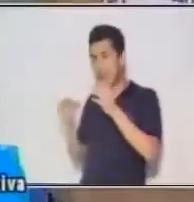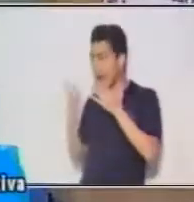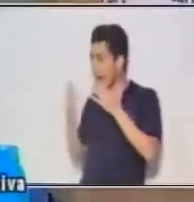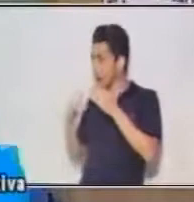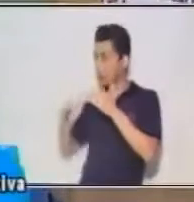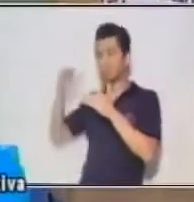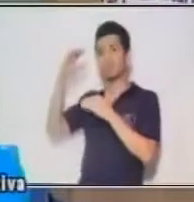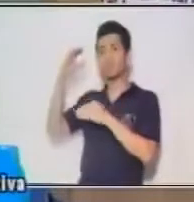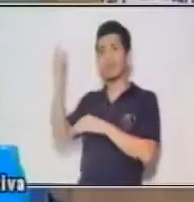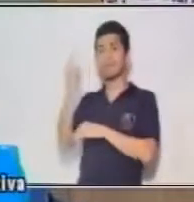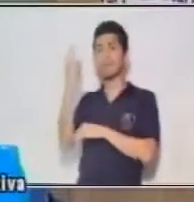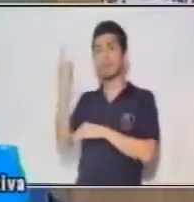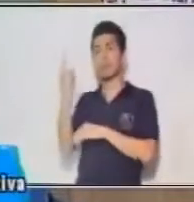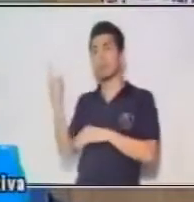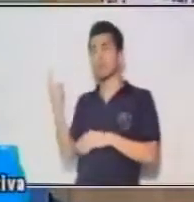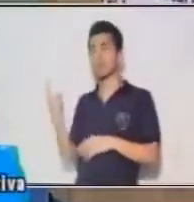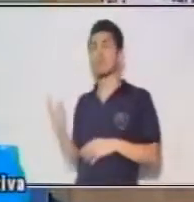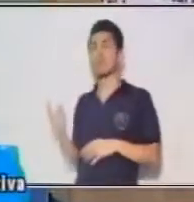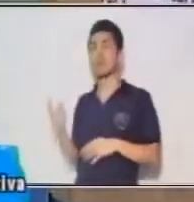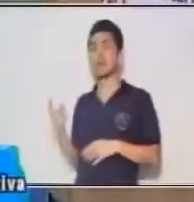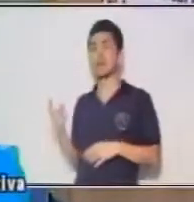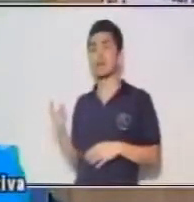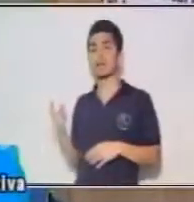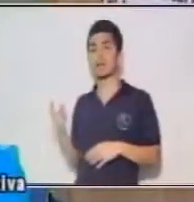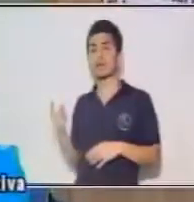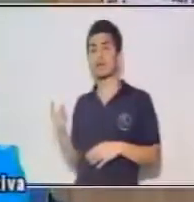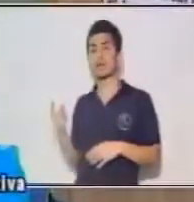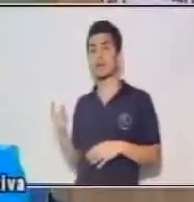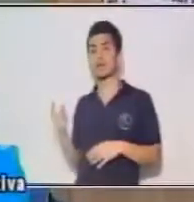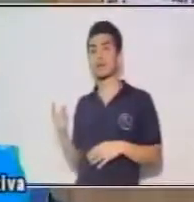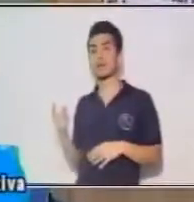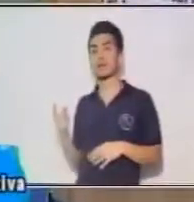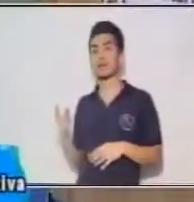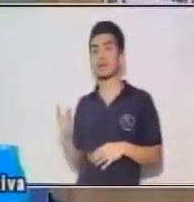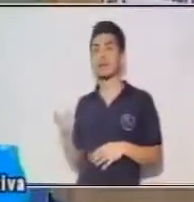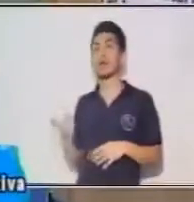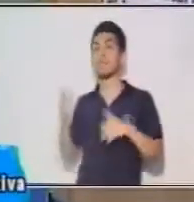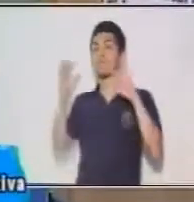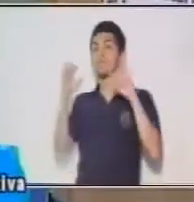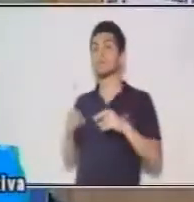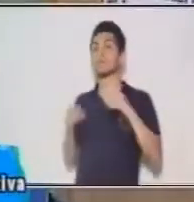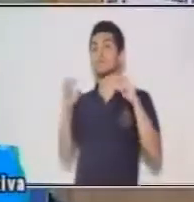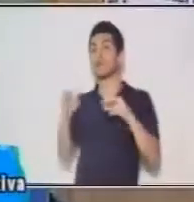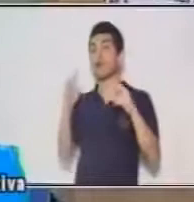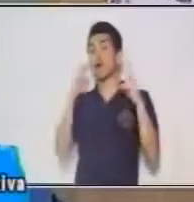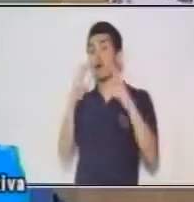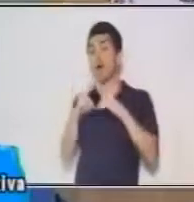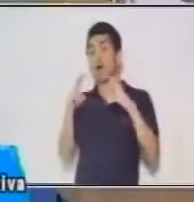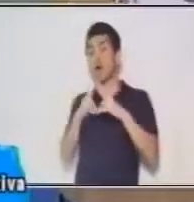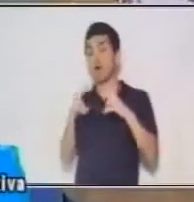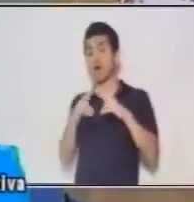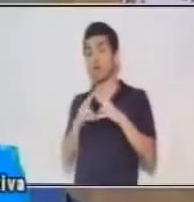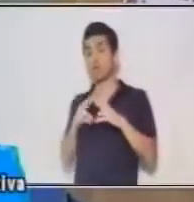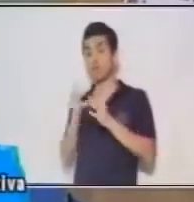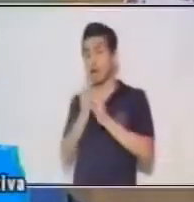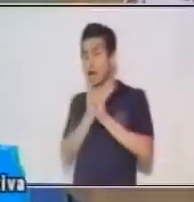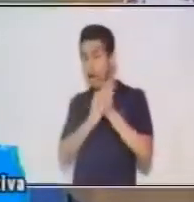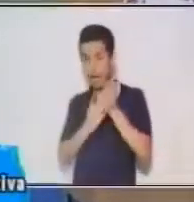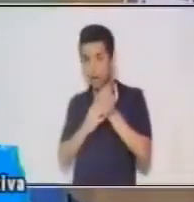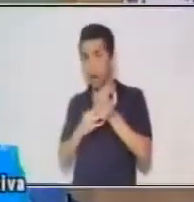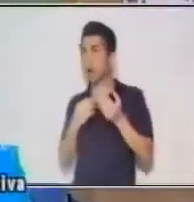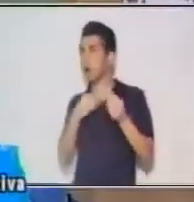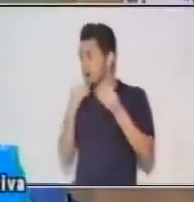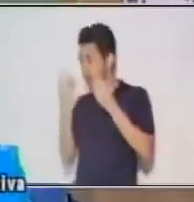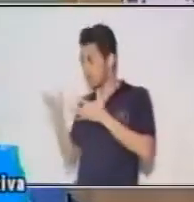algo importante, y sobre todo que las personas conozcan algo, entonces